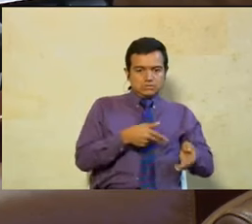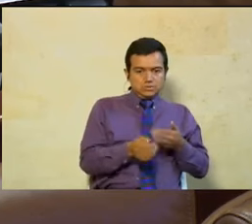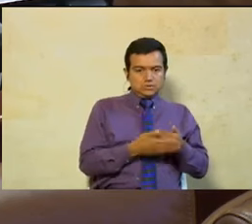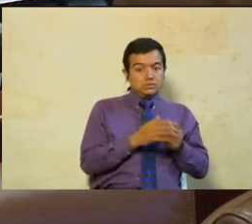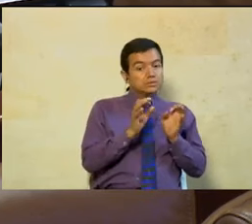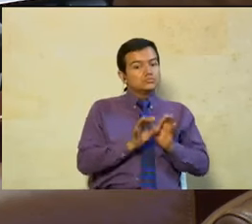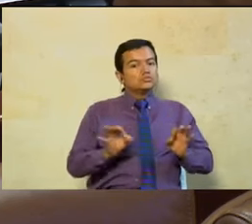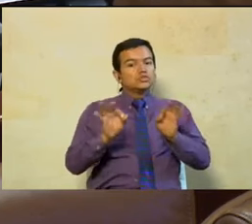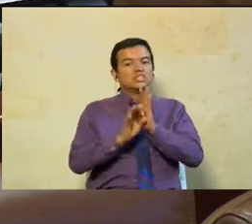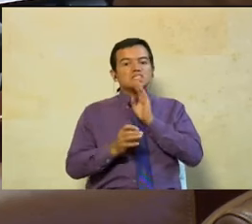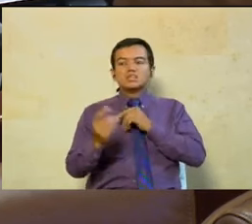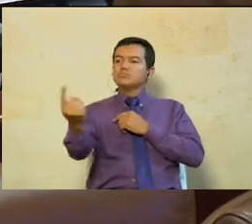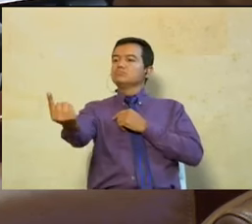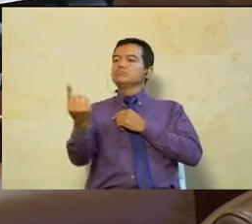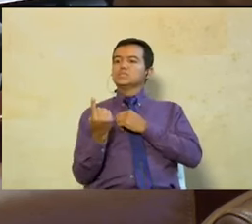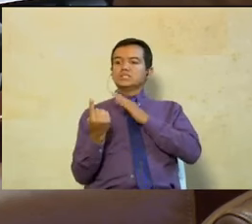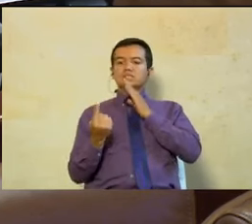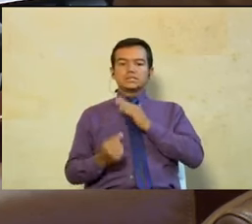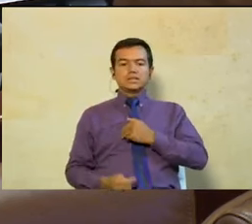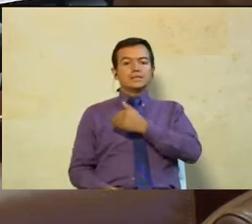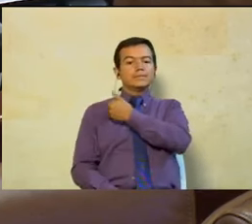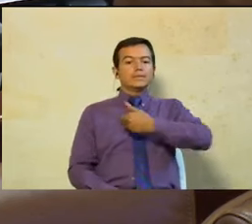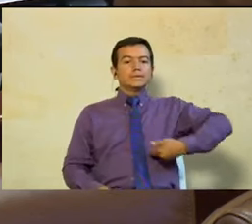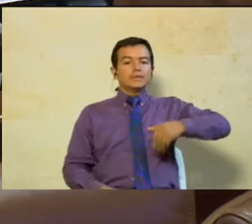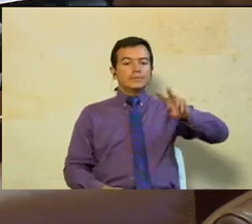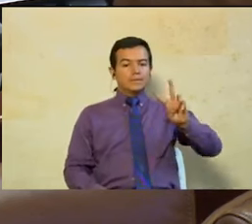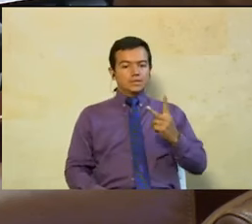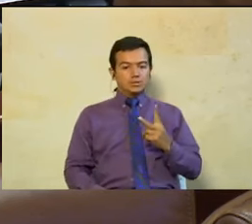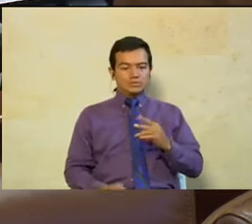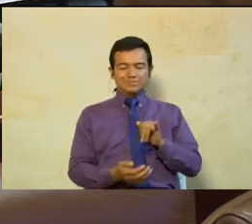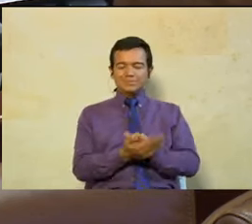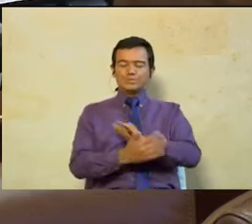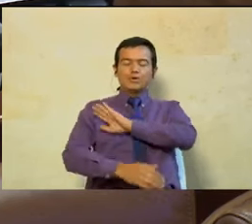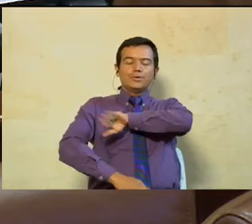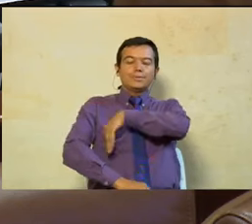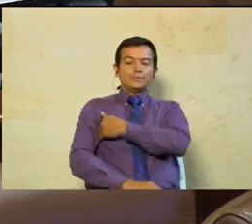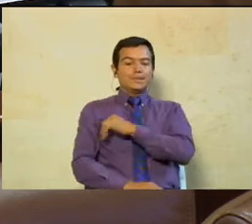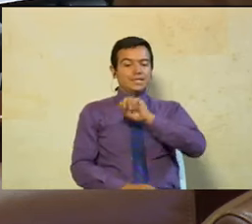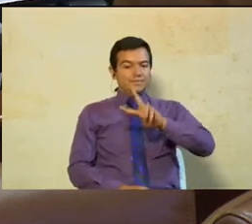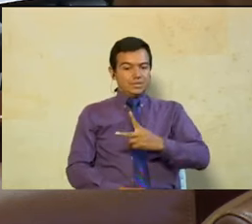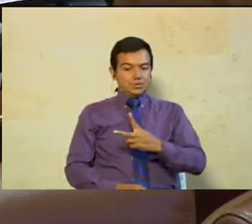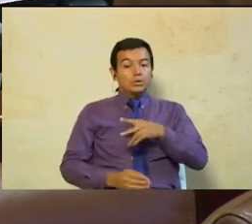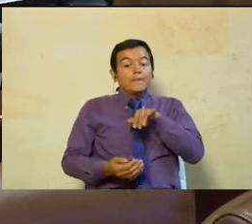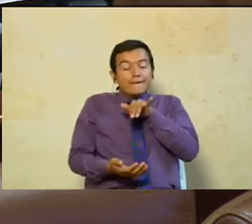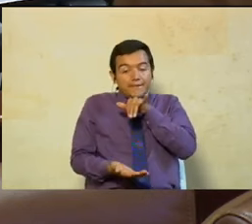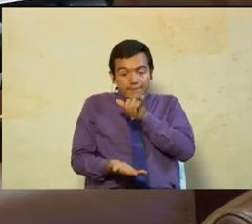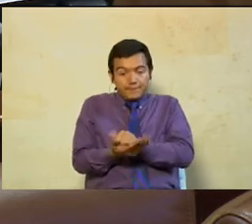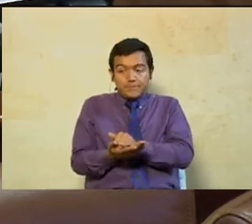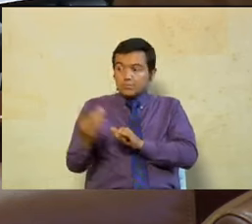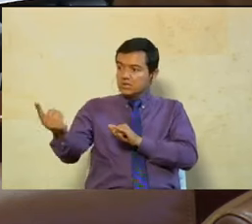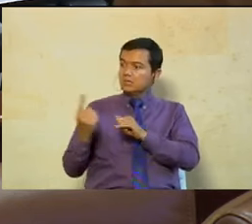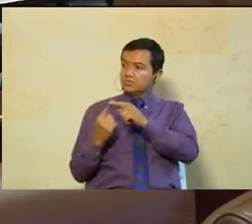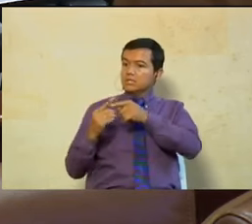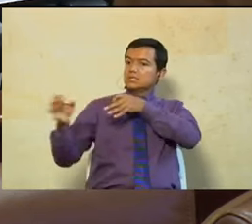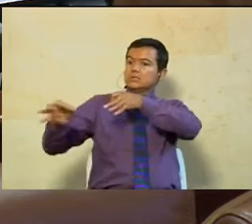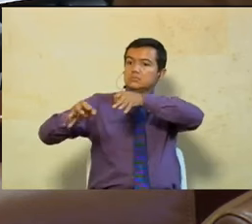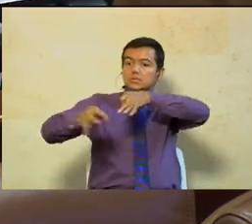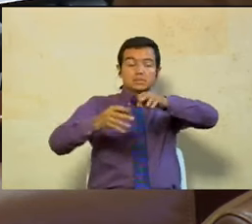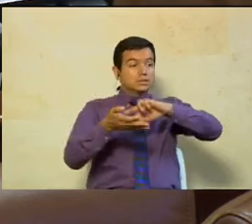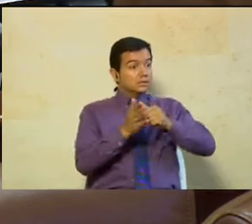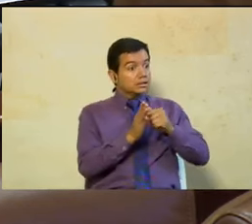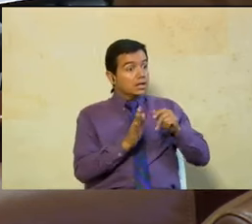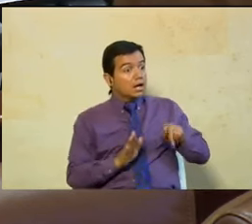viceministro si nos dice que va a haber un periodo de gradualidad y que se les dé la oportunidad a las personas que no hacen